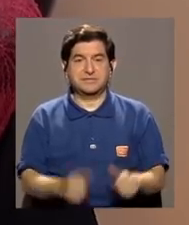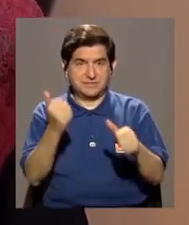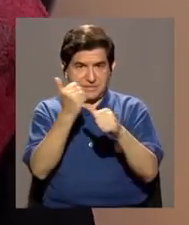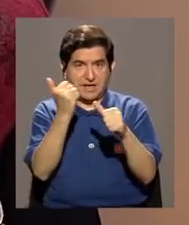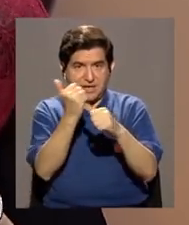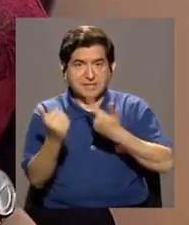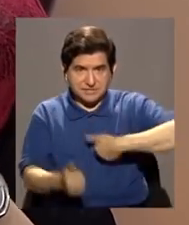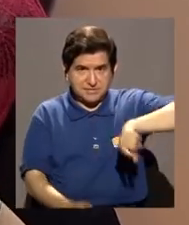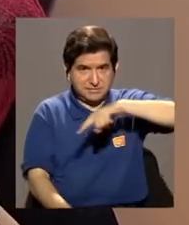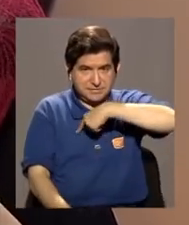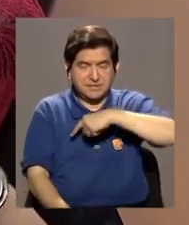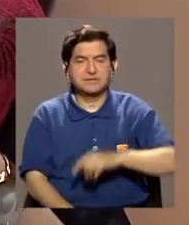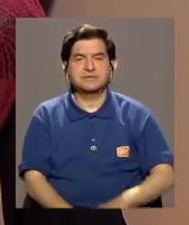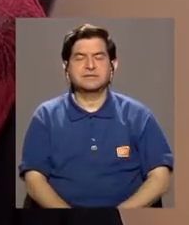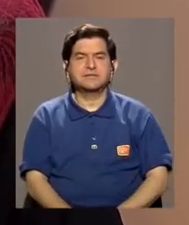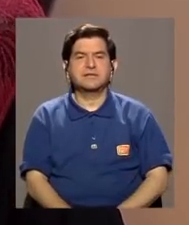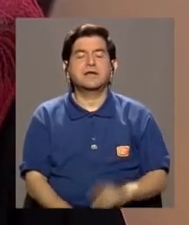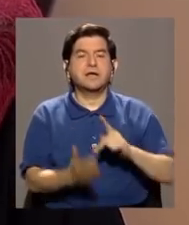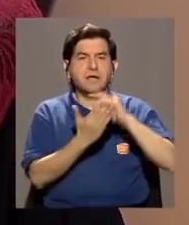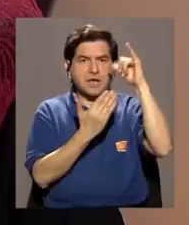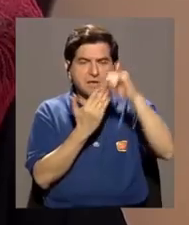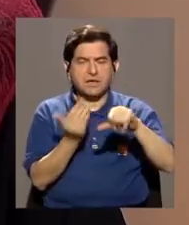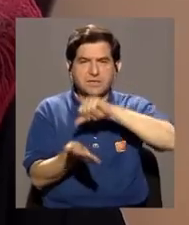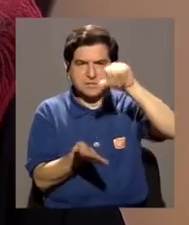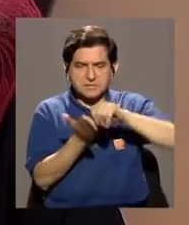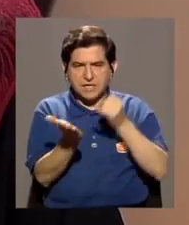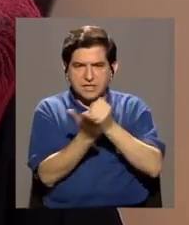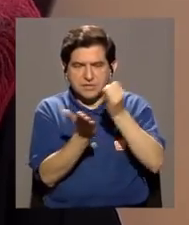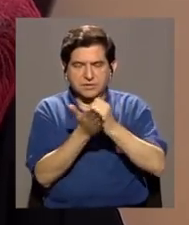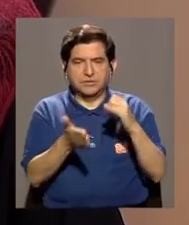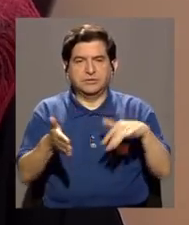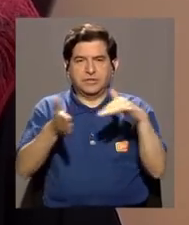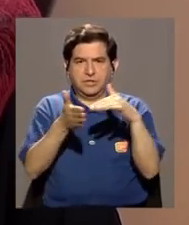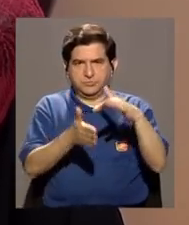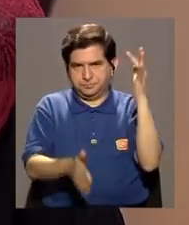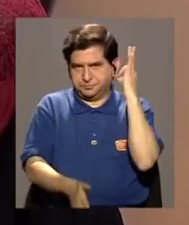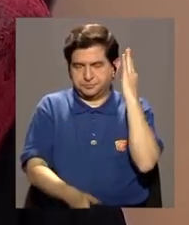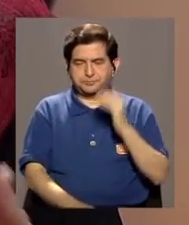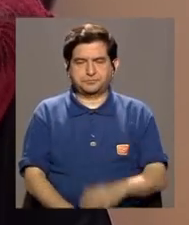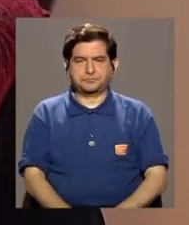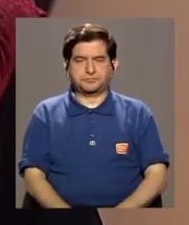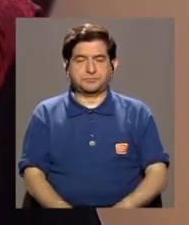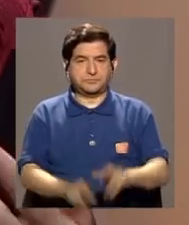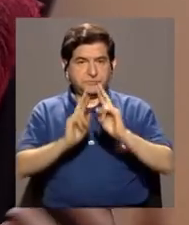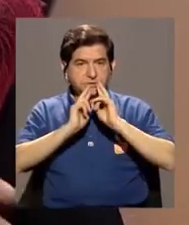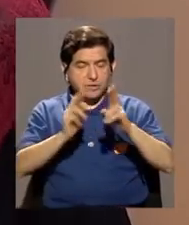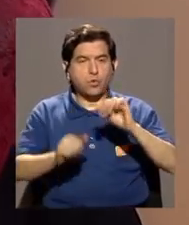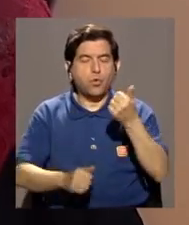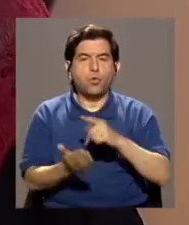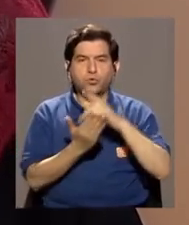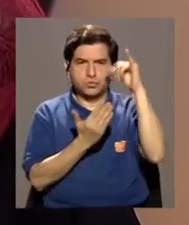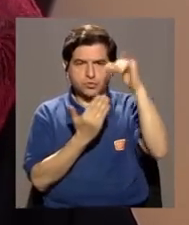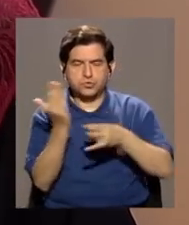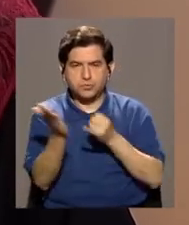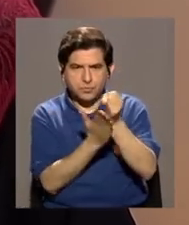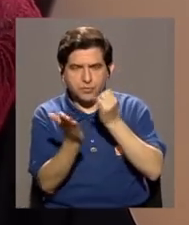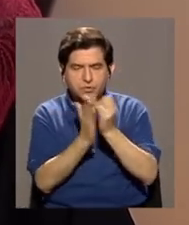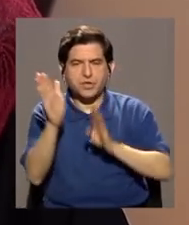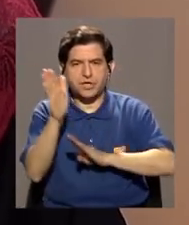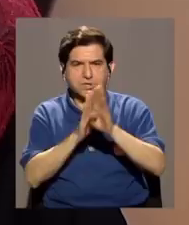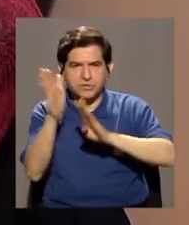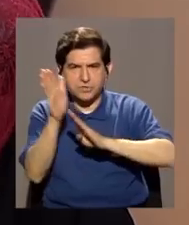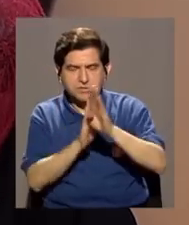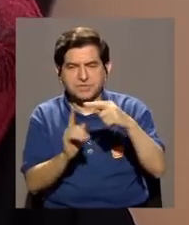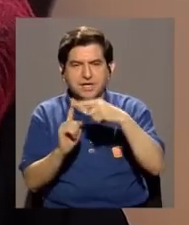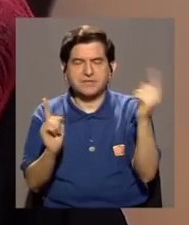asistente es un proyecto del centro de investigación estudios de la mujer el resultado de otros proyectos de investigación que venimos